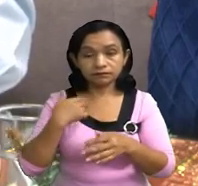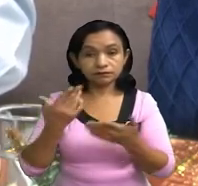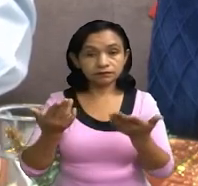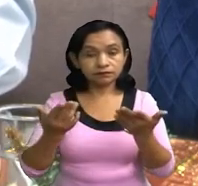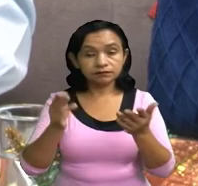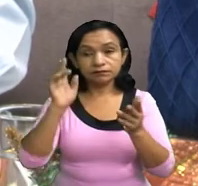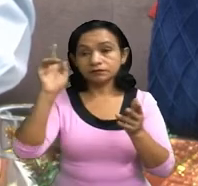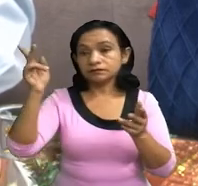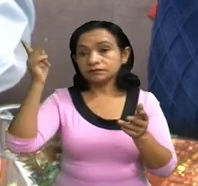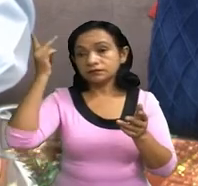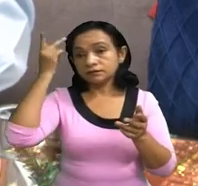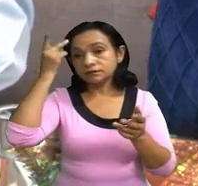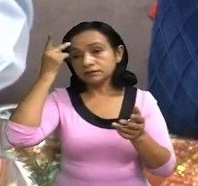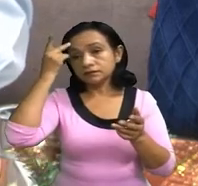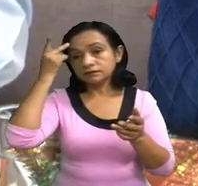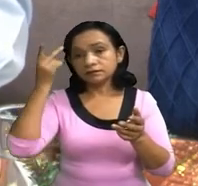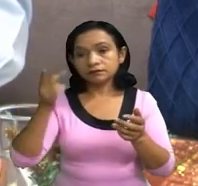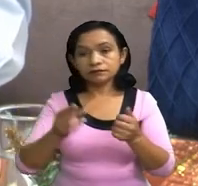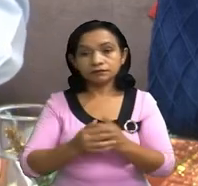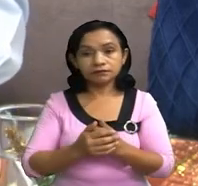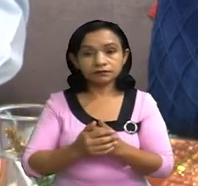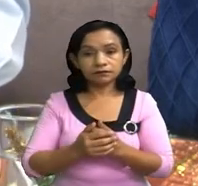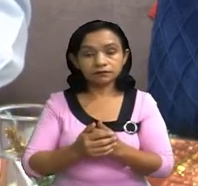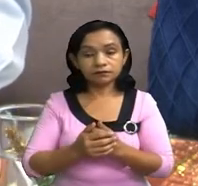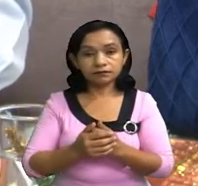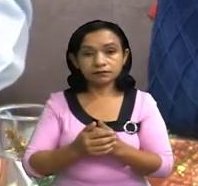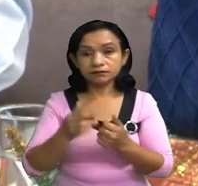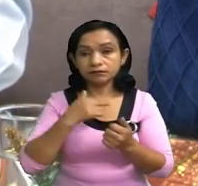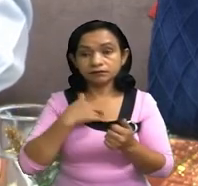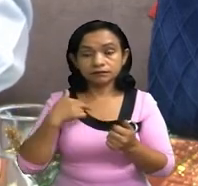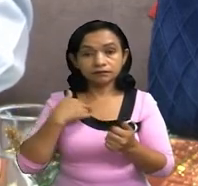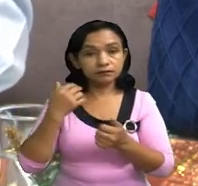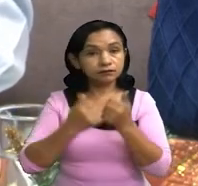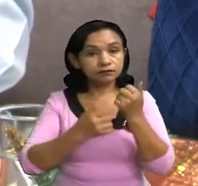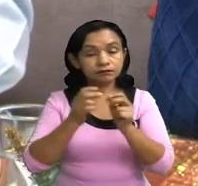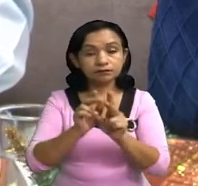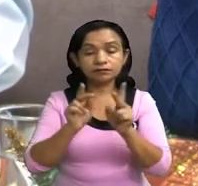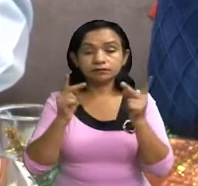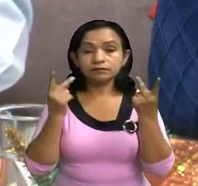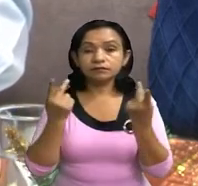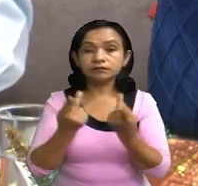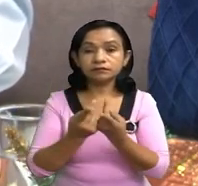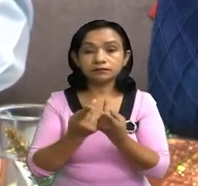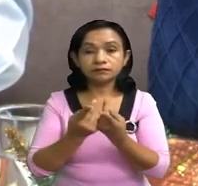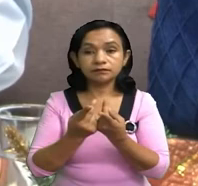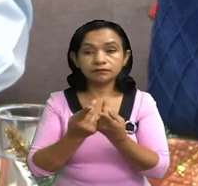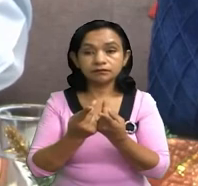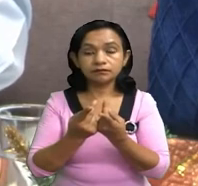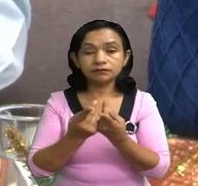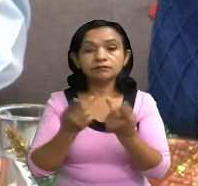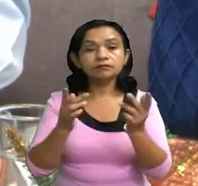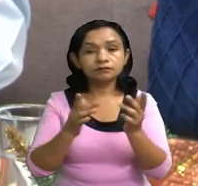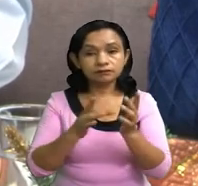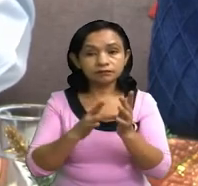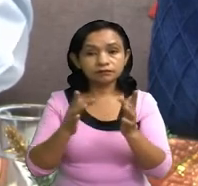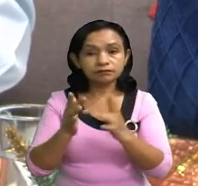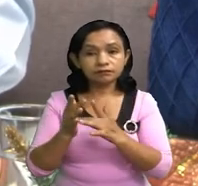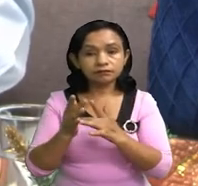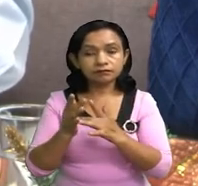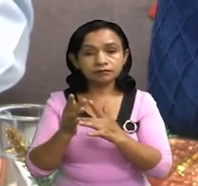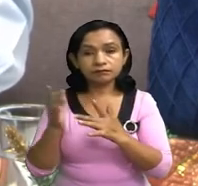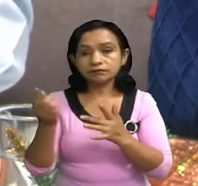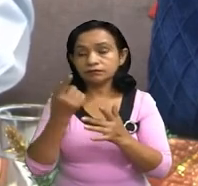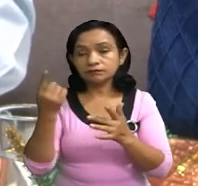agitación política en procura del daño del pueblo nicaragüense, los cristianos, no solo